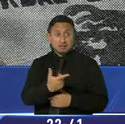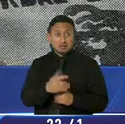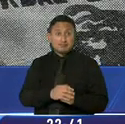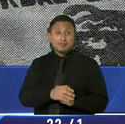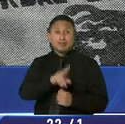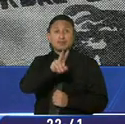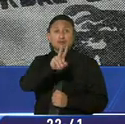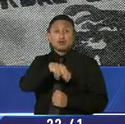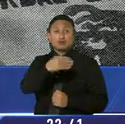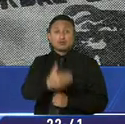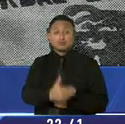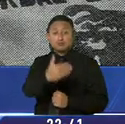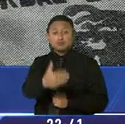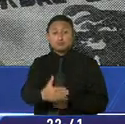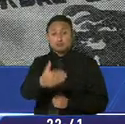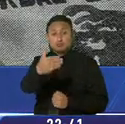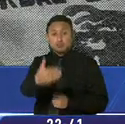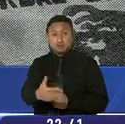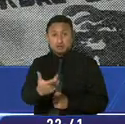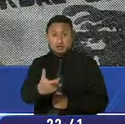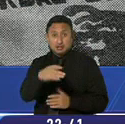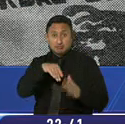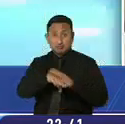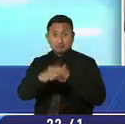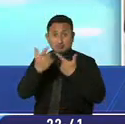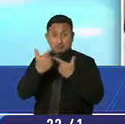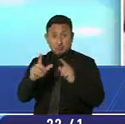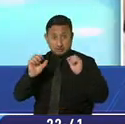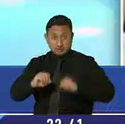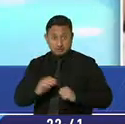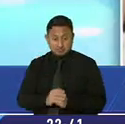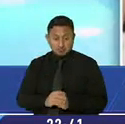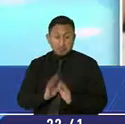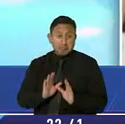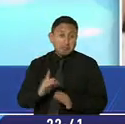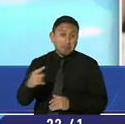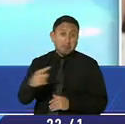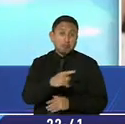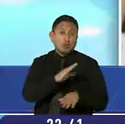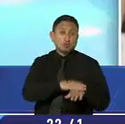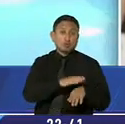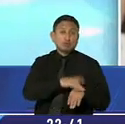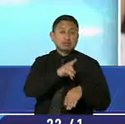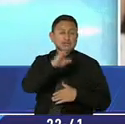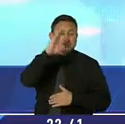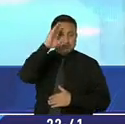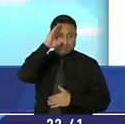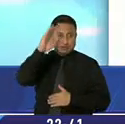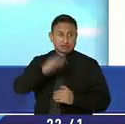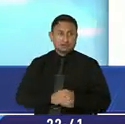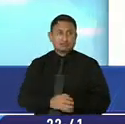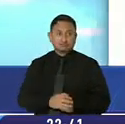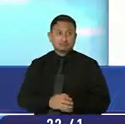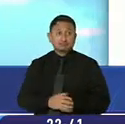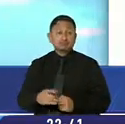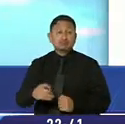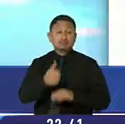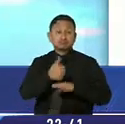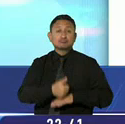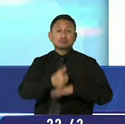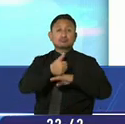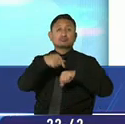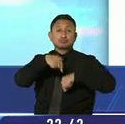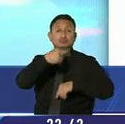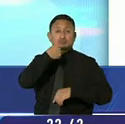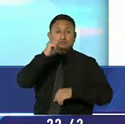de salir del entonces penal García Moreno y se presume responsabilidad de la Policía Nacional. El fallo de la Corte además establece